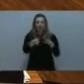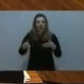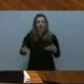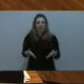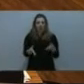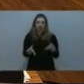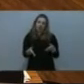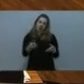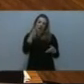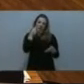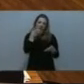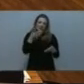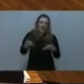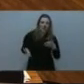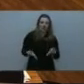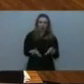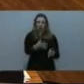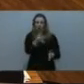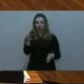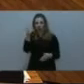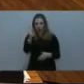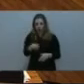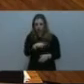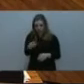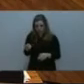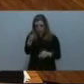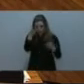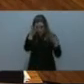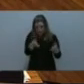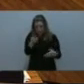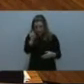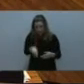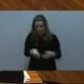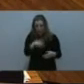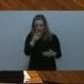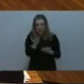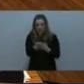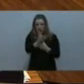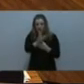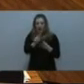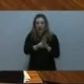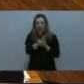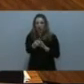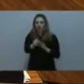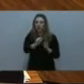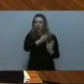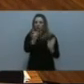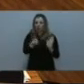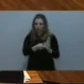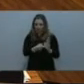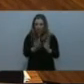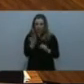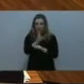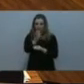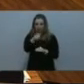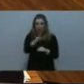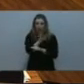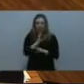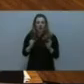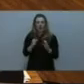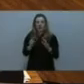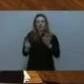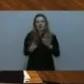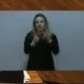correcto. El camino que han marcado algunas de mis intervenciones y, sobre todo, una proposición no ley tremendamente completa que se presentó en esta Cámara el 7 de septiembre